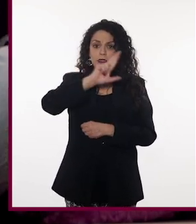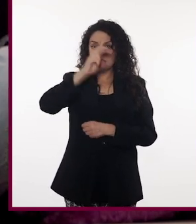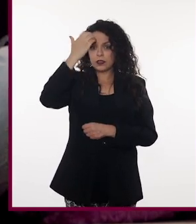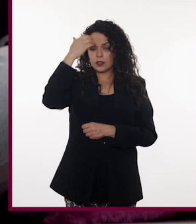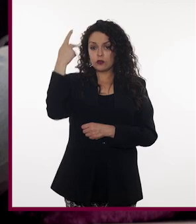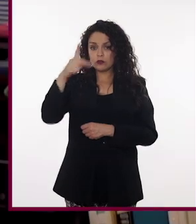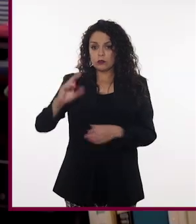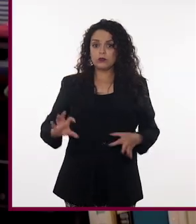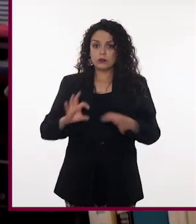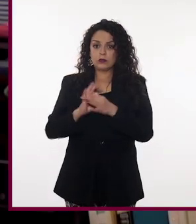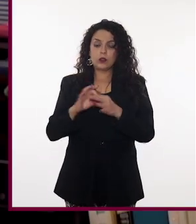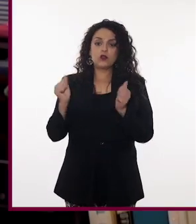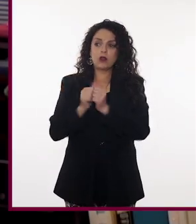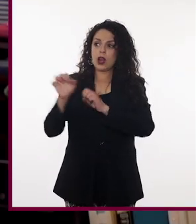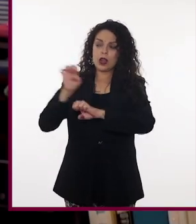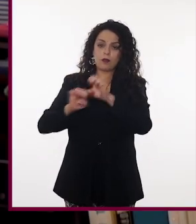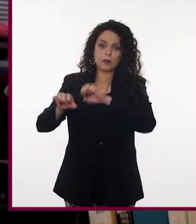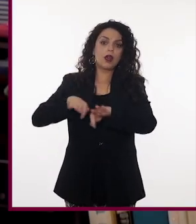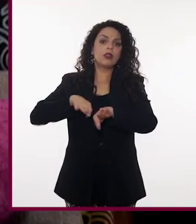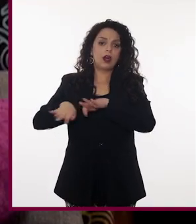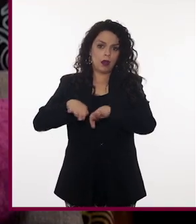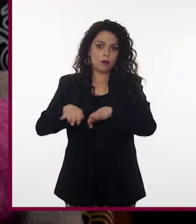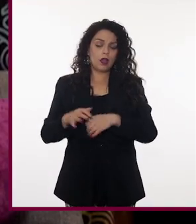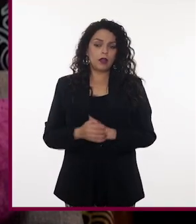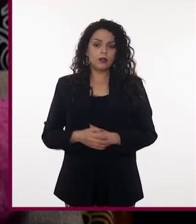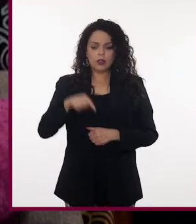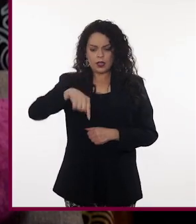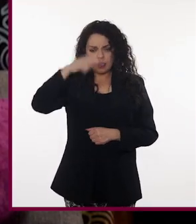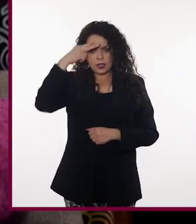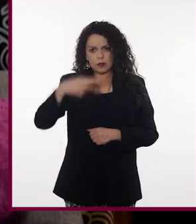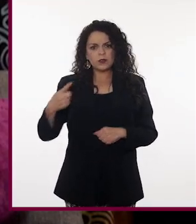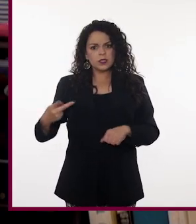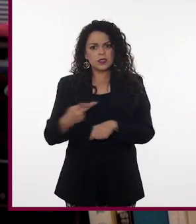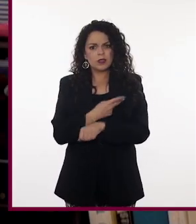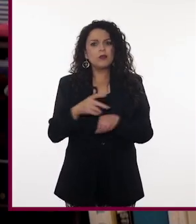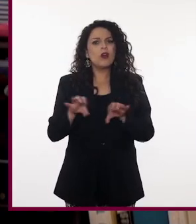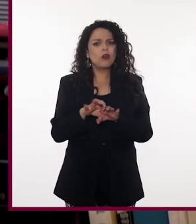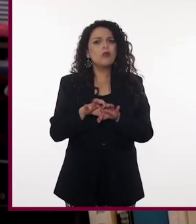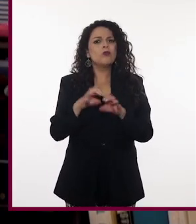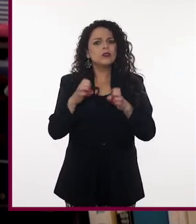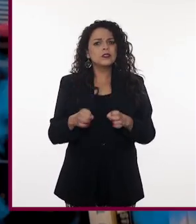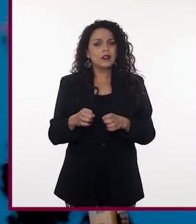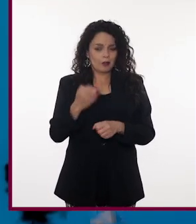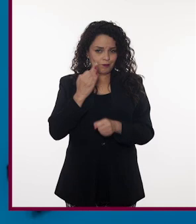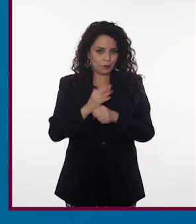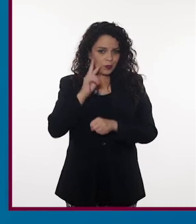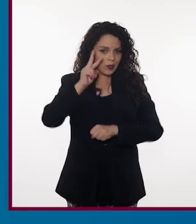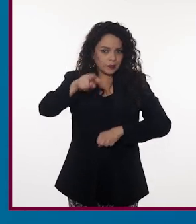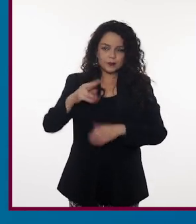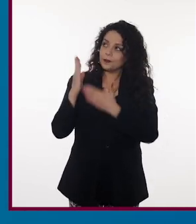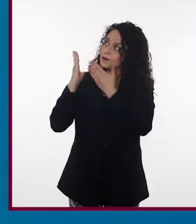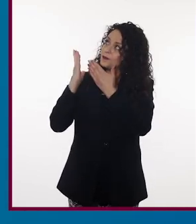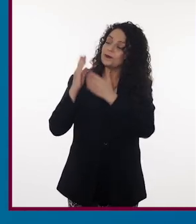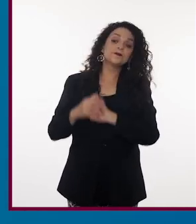su relación laboral. ¿Y qué pasa con México? ¿Cómo está la cosa? Acompáñenme a ver lo siguiente.